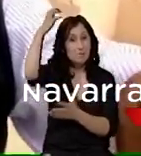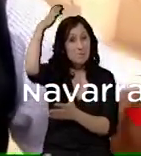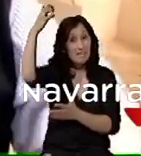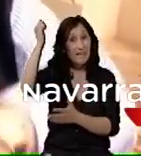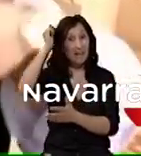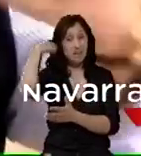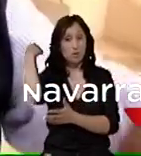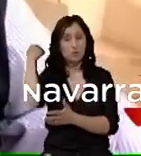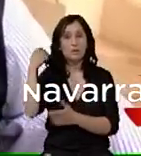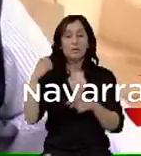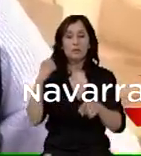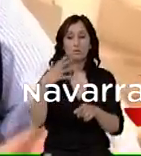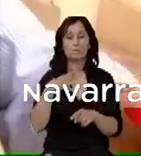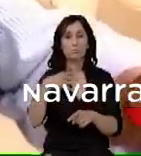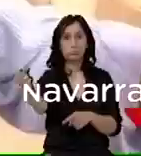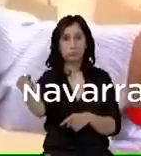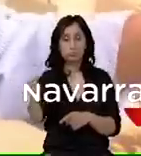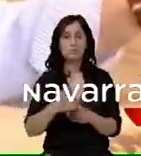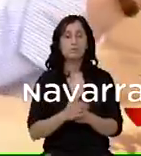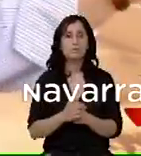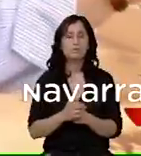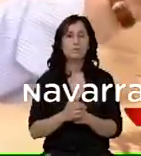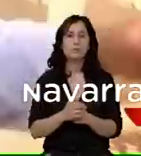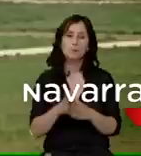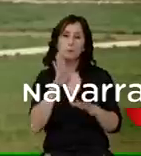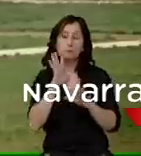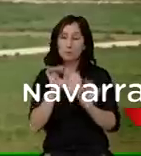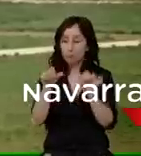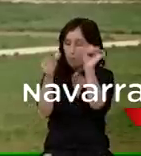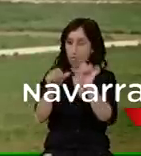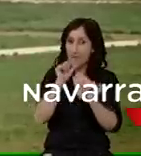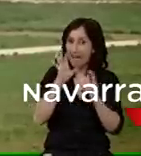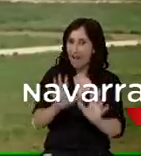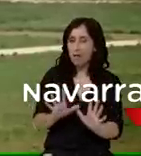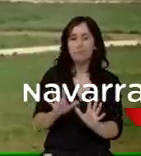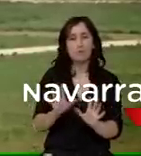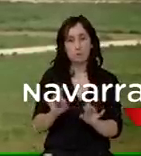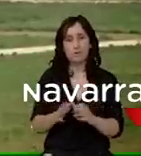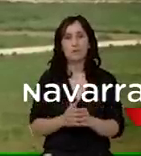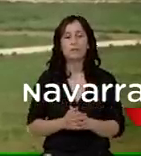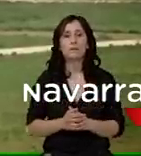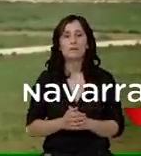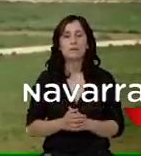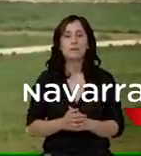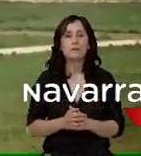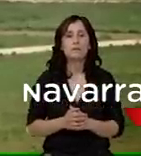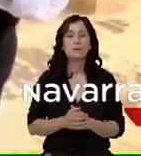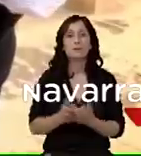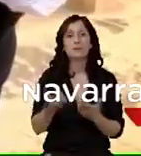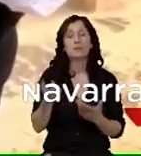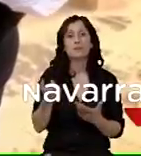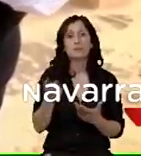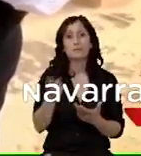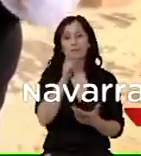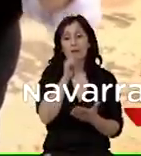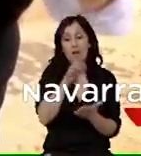el estado en este canal, lo agrega al otro, y entonces lo hacen más o menos como está ahora. Aparte de dirigir el agua a la embocadura del